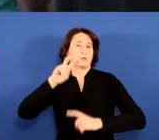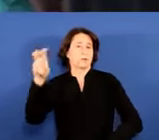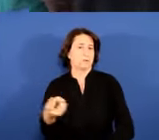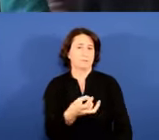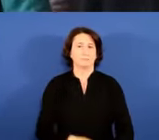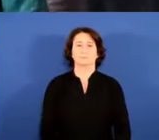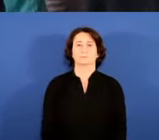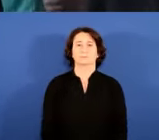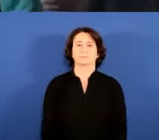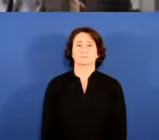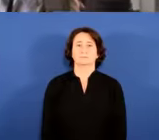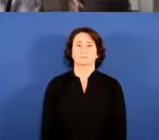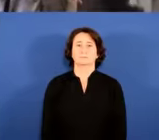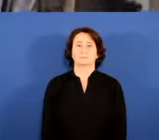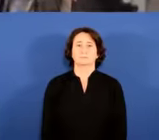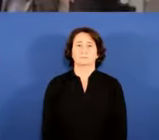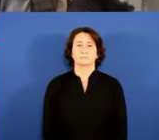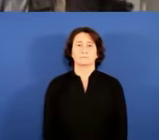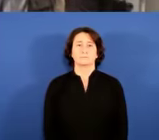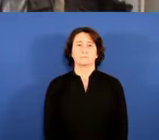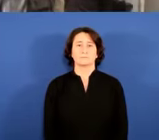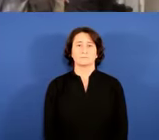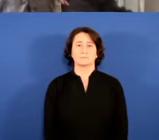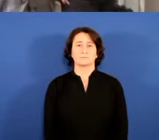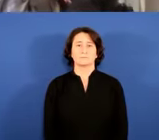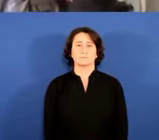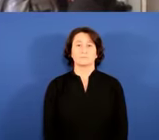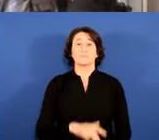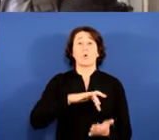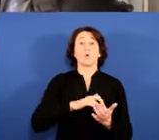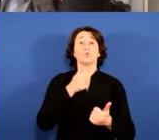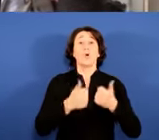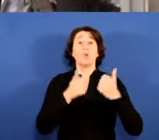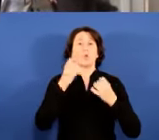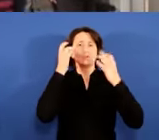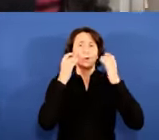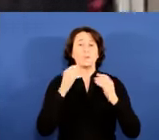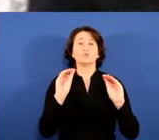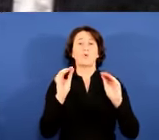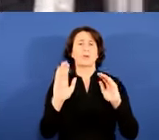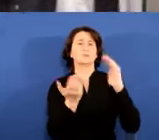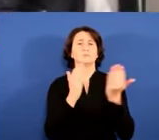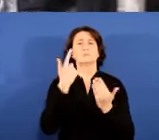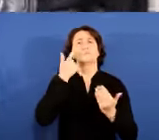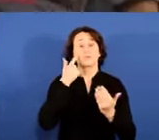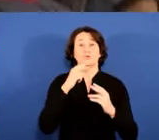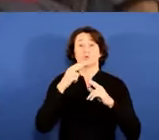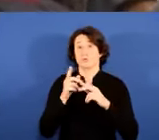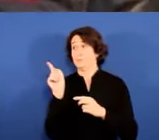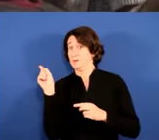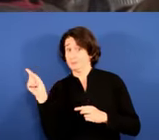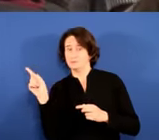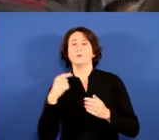www.prestic.net y www.gastebiz.com. Por su parte, la red Eures ha recibido más de 1.800 consultas sobre